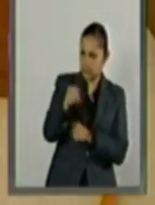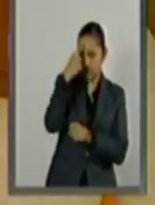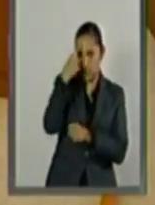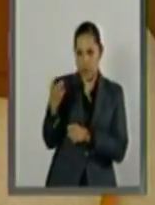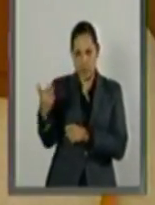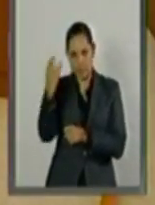Gracias. Gracias. Gracias. Gracias.